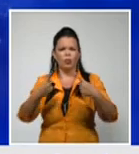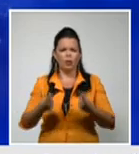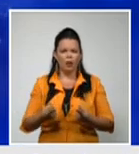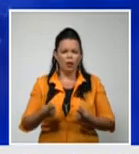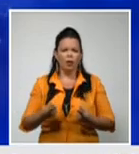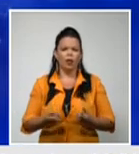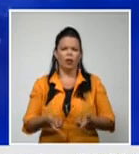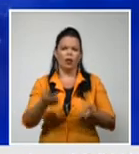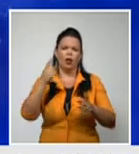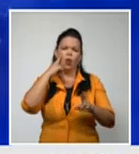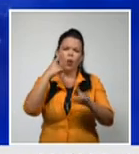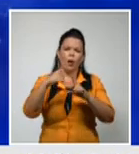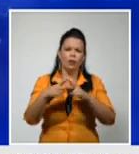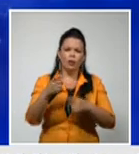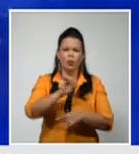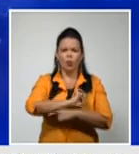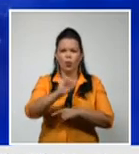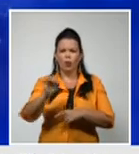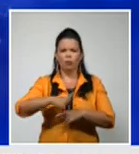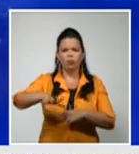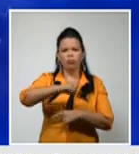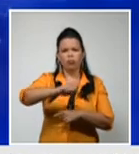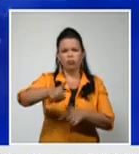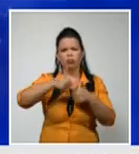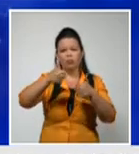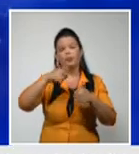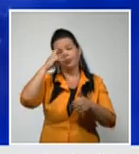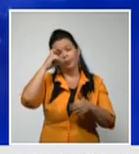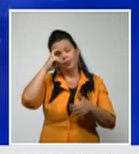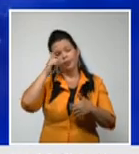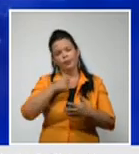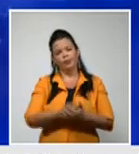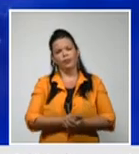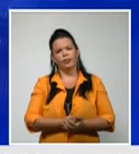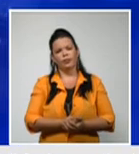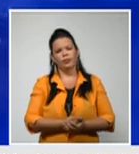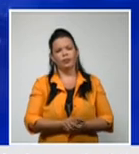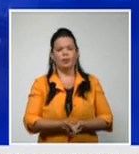un término que se utiliza en epidemiología, porque es un rebaño, es